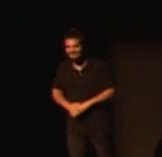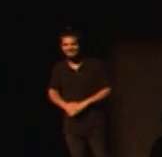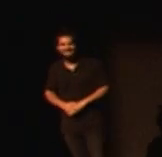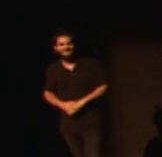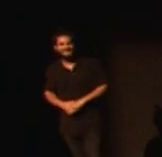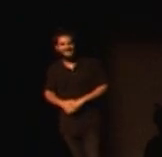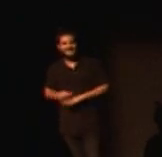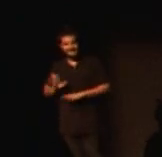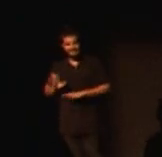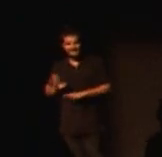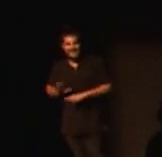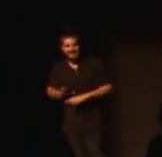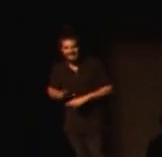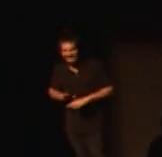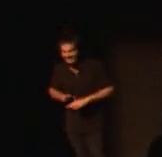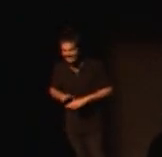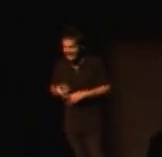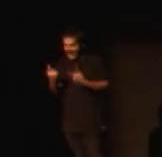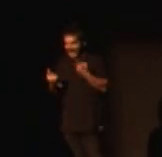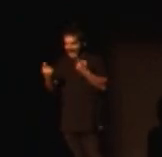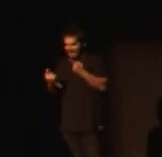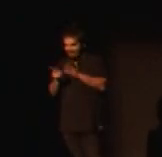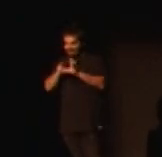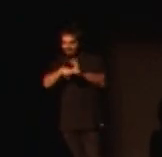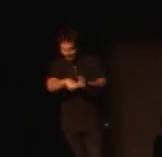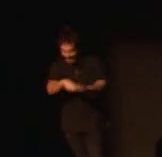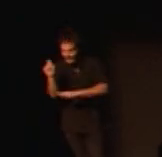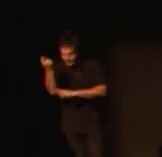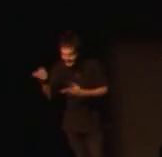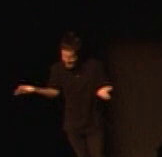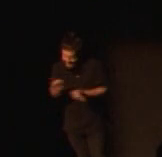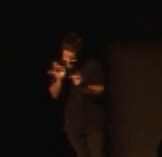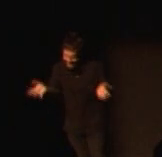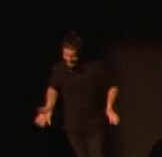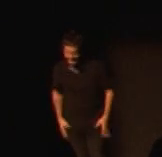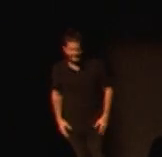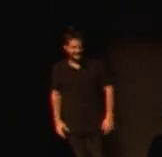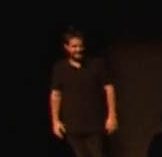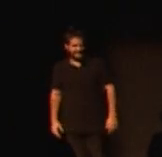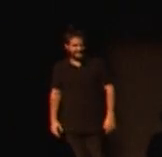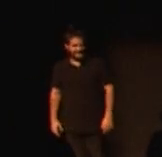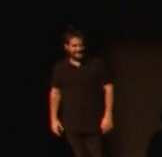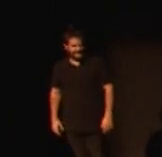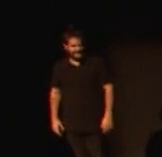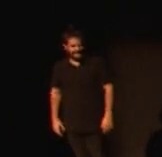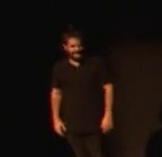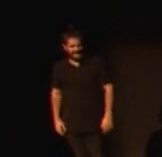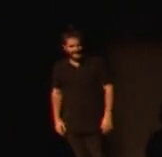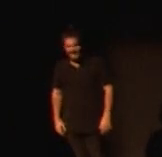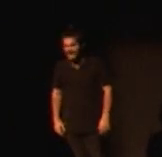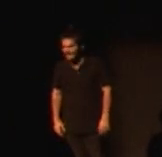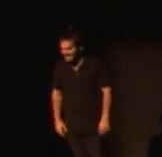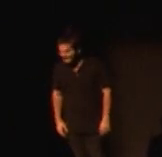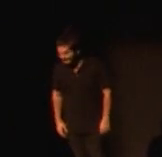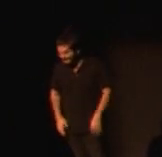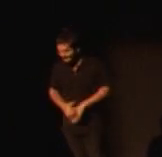me han dado, ¿eh? Me han dado. Siguiendo con los trucos, pues claro, yo cuando entro, gracias, ¿eh? si no te iba a hacer un esguince. Cuando subo